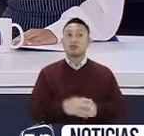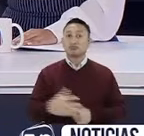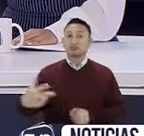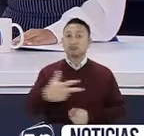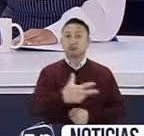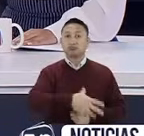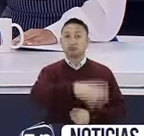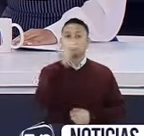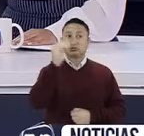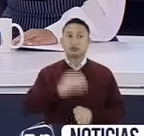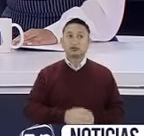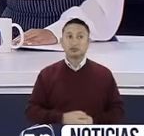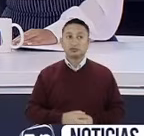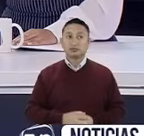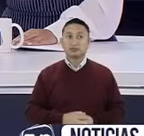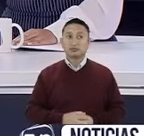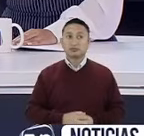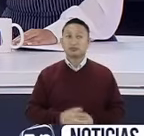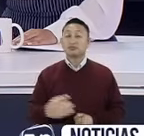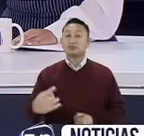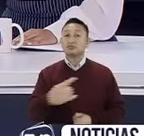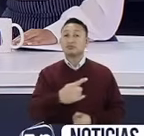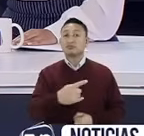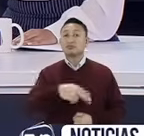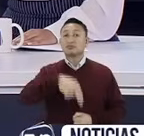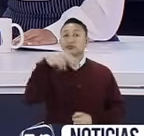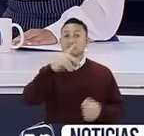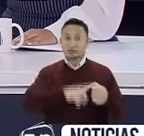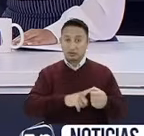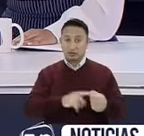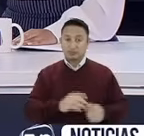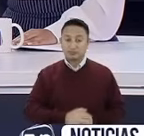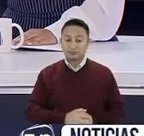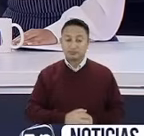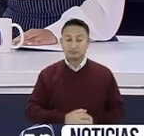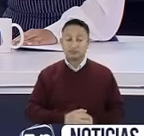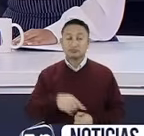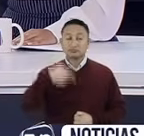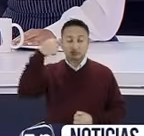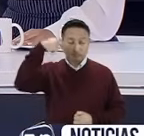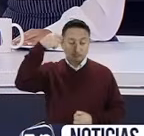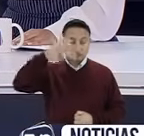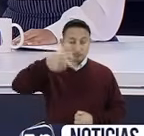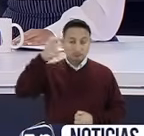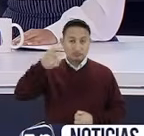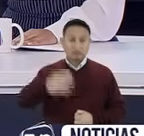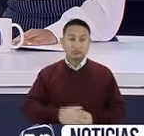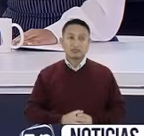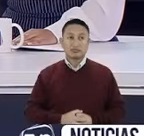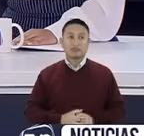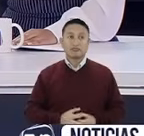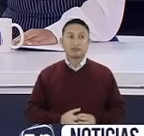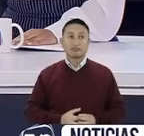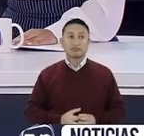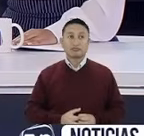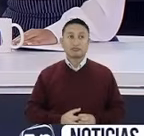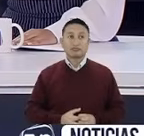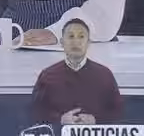en Cotocollao. Esto queda al norte de Quito. Todo quedó registrado en cámaras de videovigilancia.